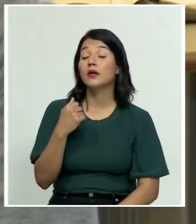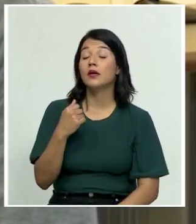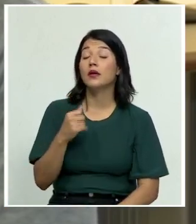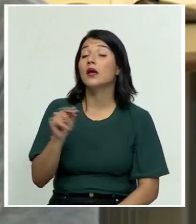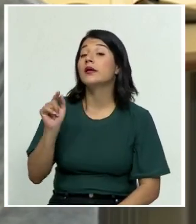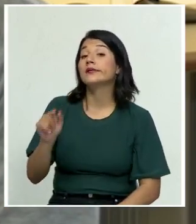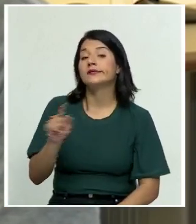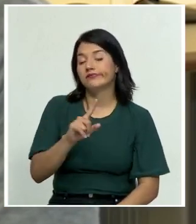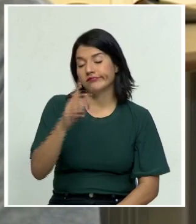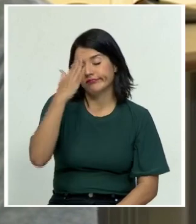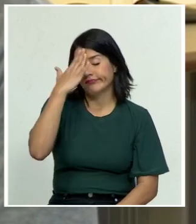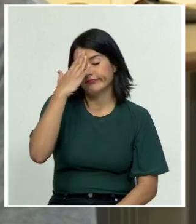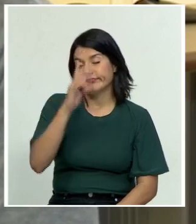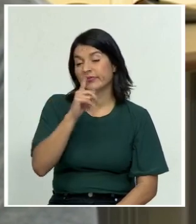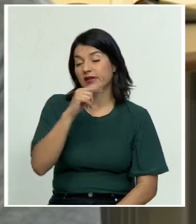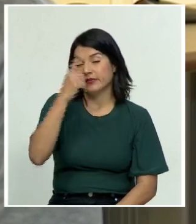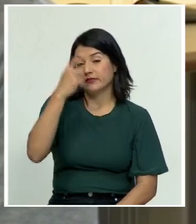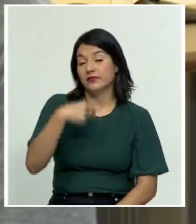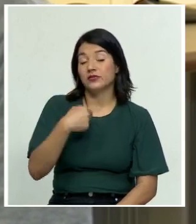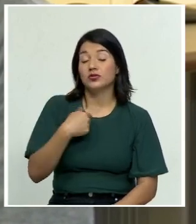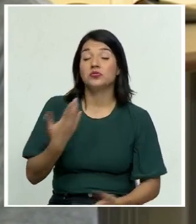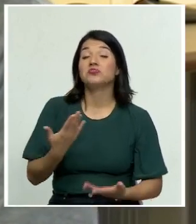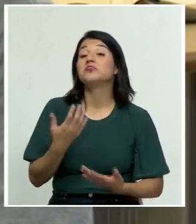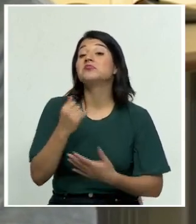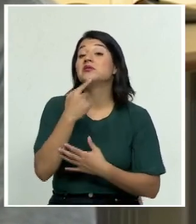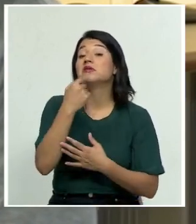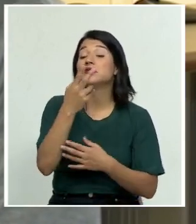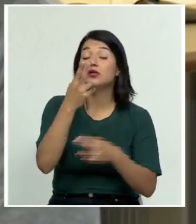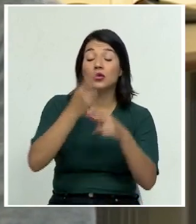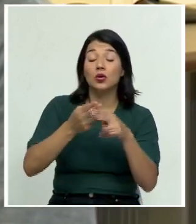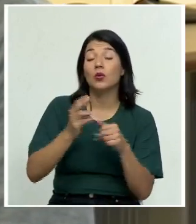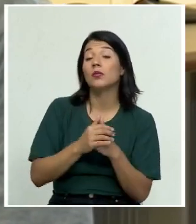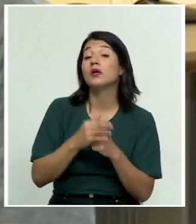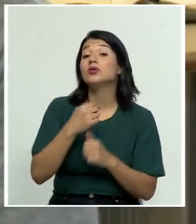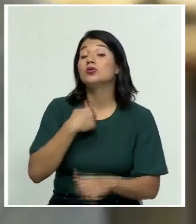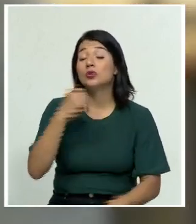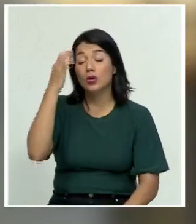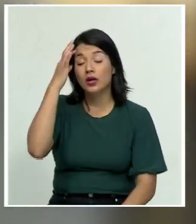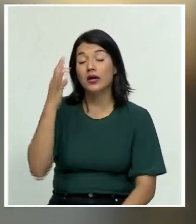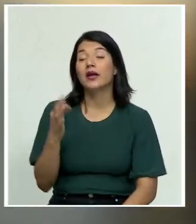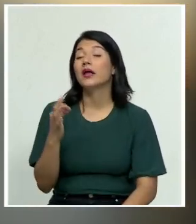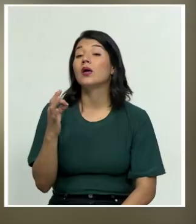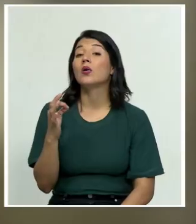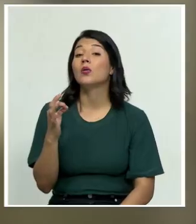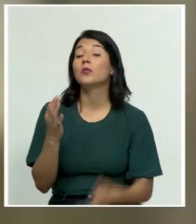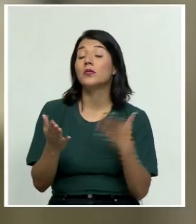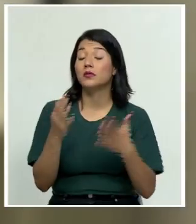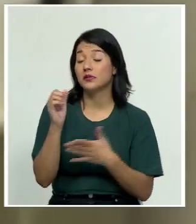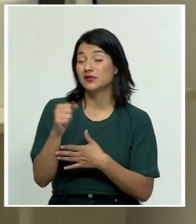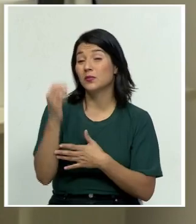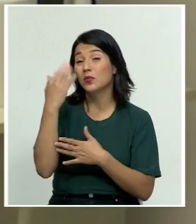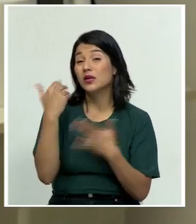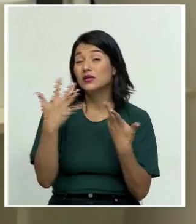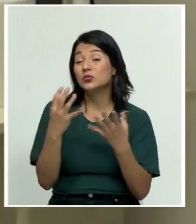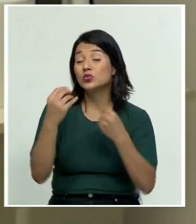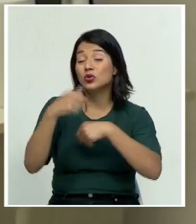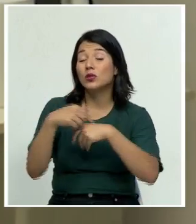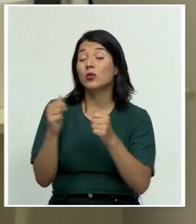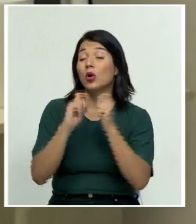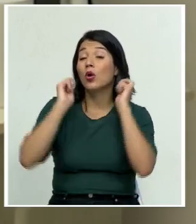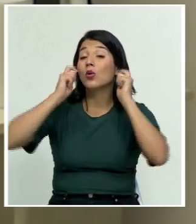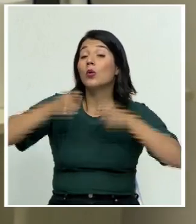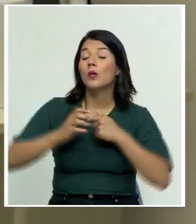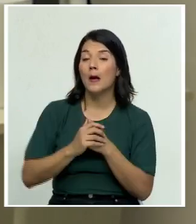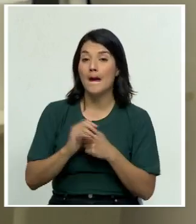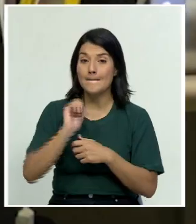quién soy. O sea, aunque le diga el nombre, aunque le diga, me imagino porque llevan demasiado trabajo. Mañana, en la